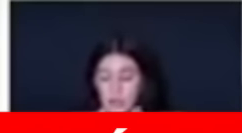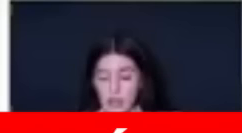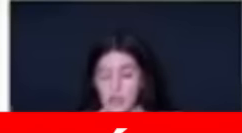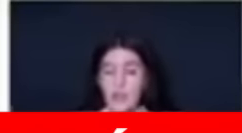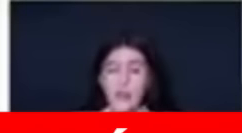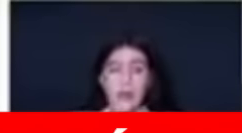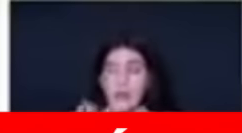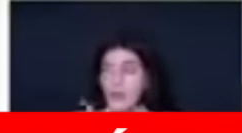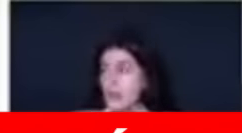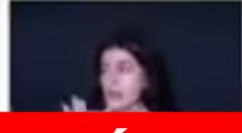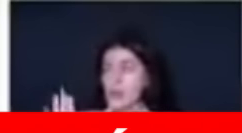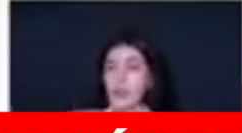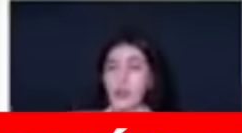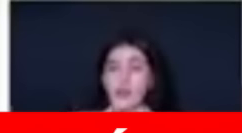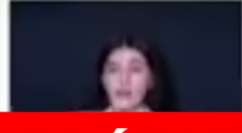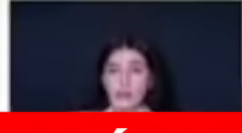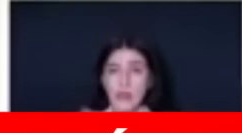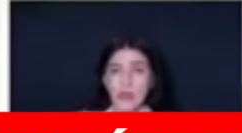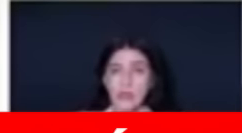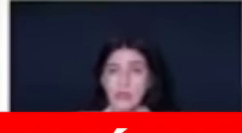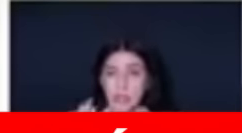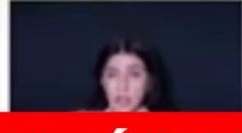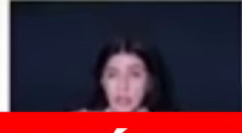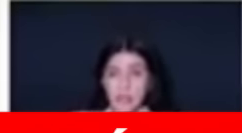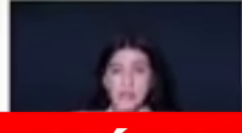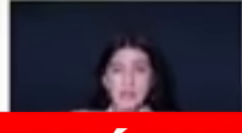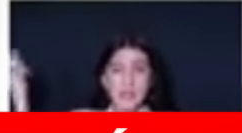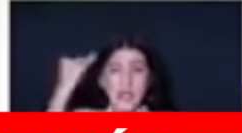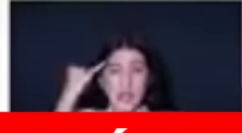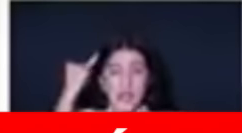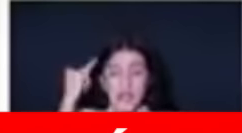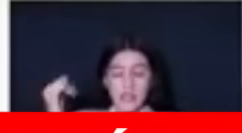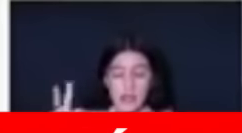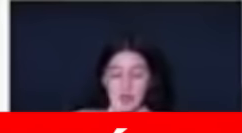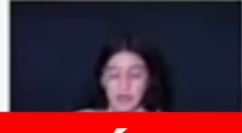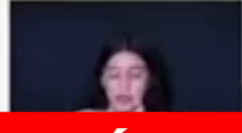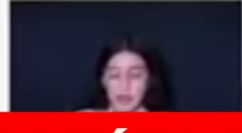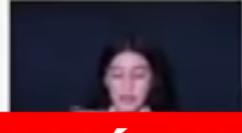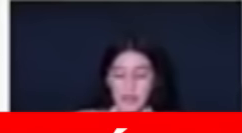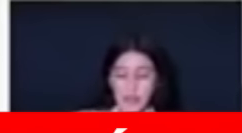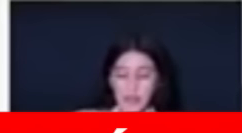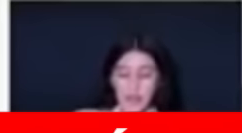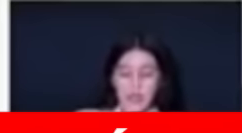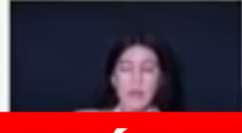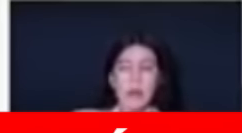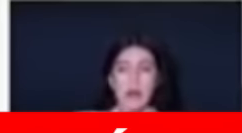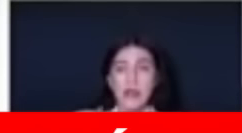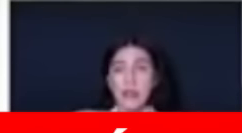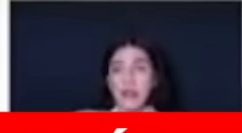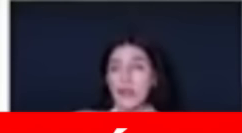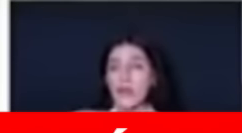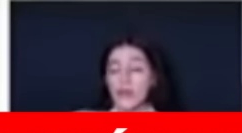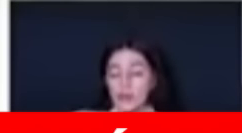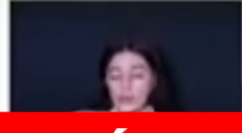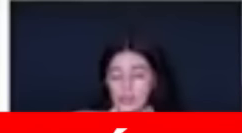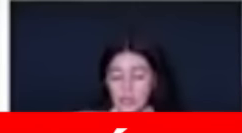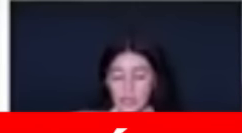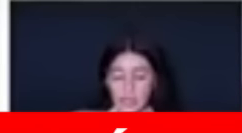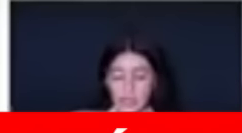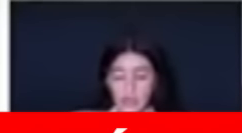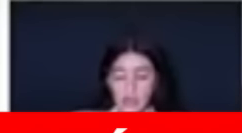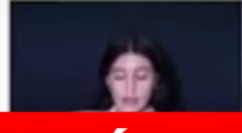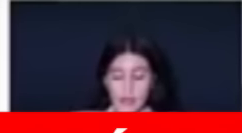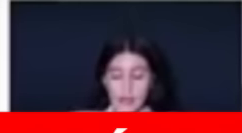Perseguirán a los maestros que enseñen a pensar. Perseguirán a los sacerdotes que hablen desde el